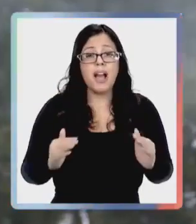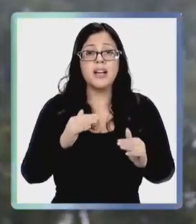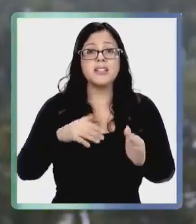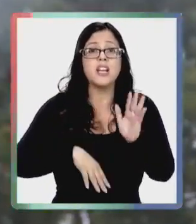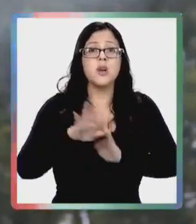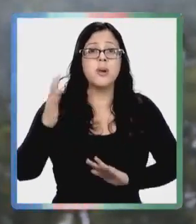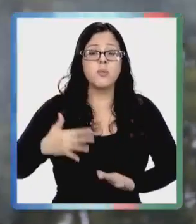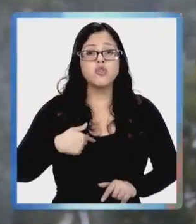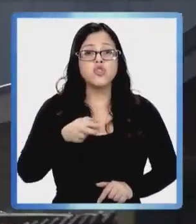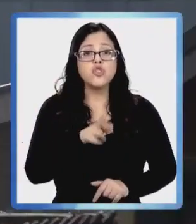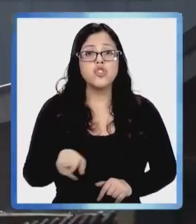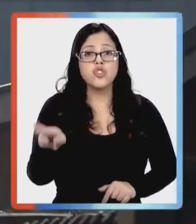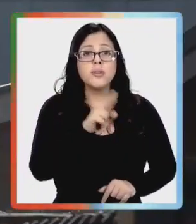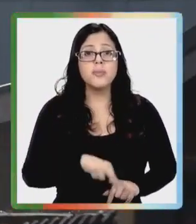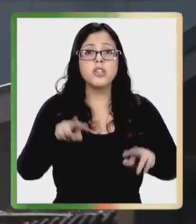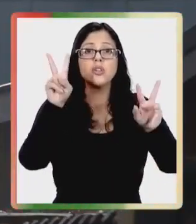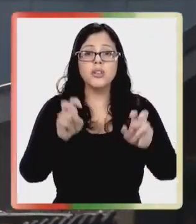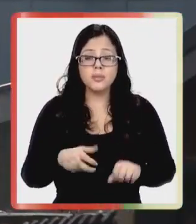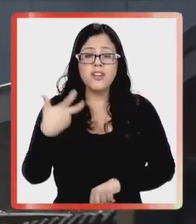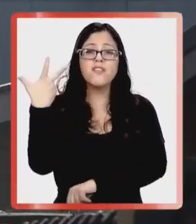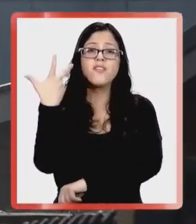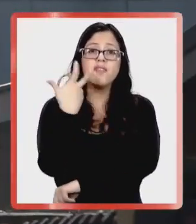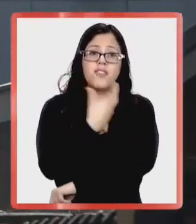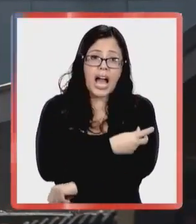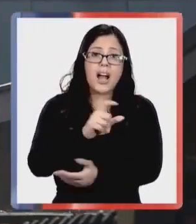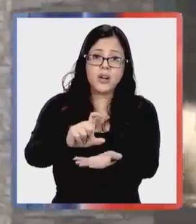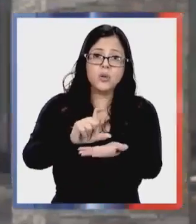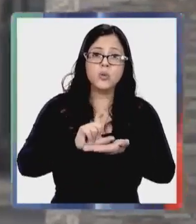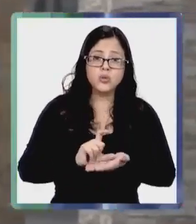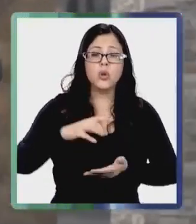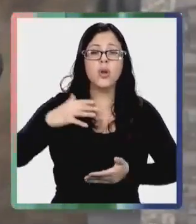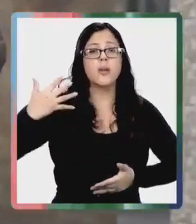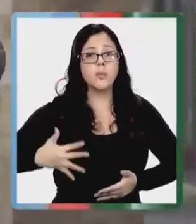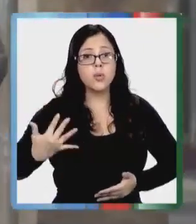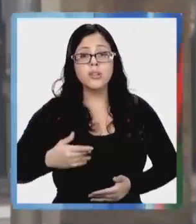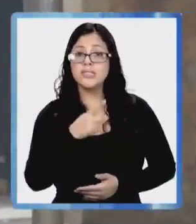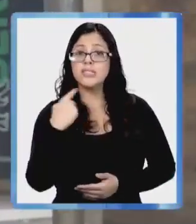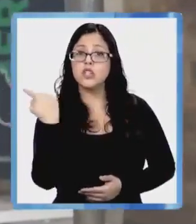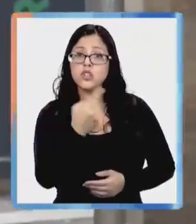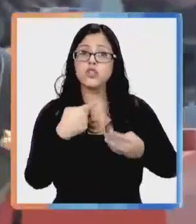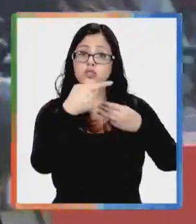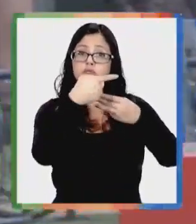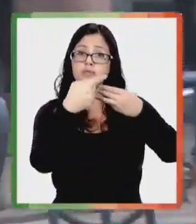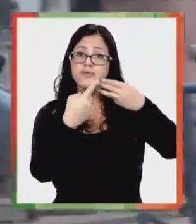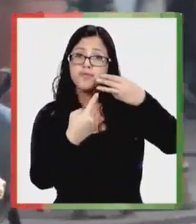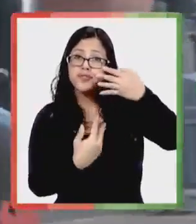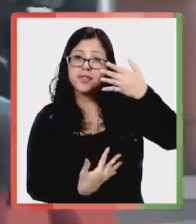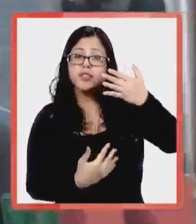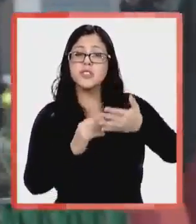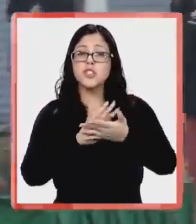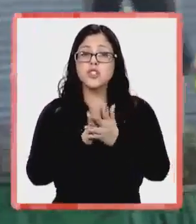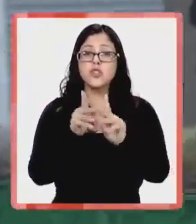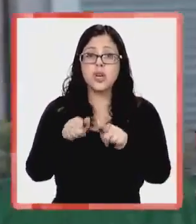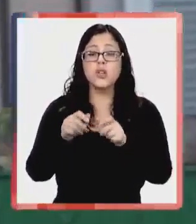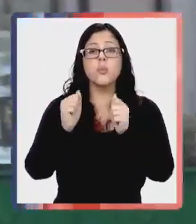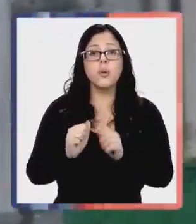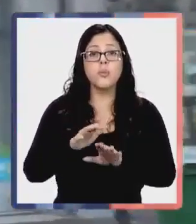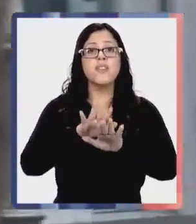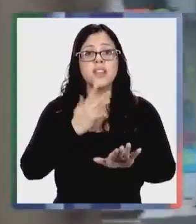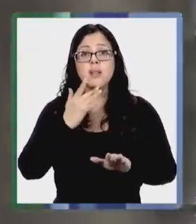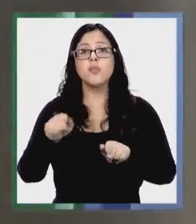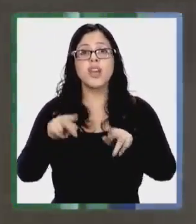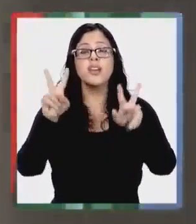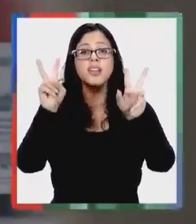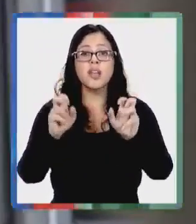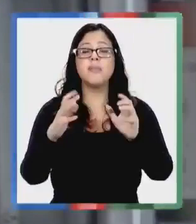lo más importante, vuelvo a repetir, la vacunación. Eso es súper importante. Si utilizamos estos tres elementos, podemos